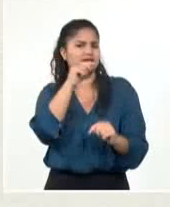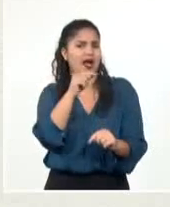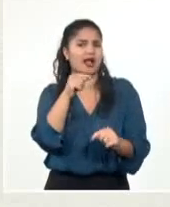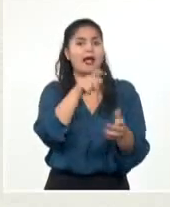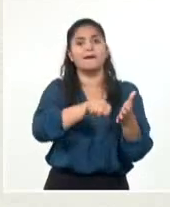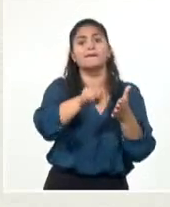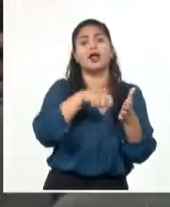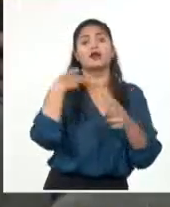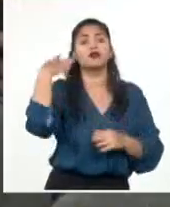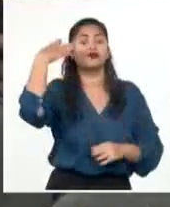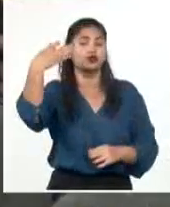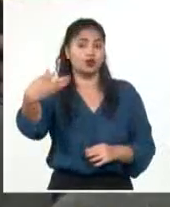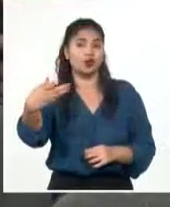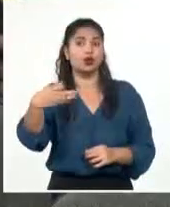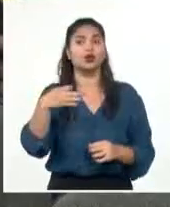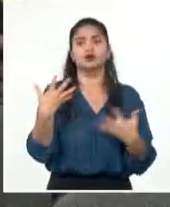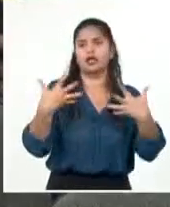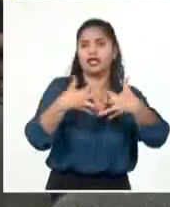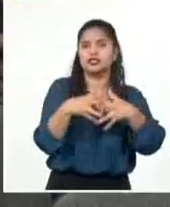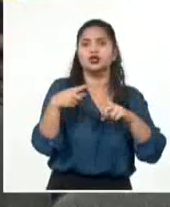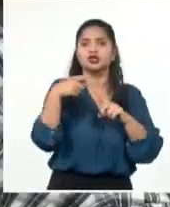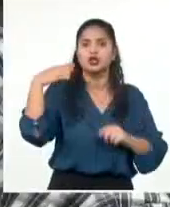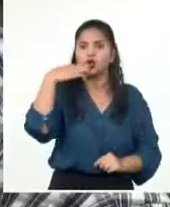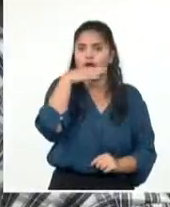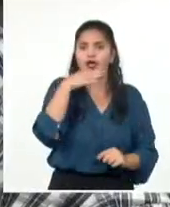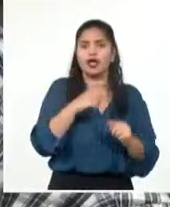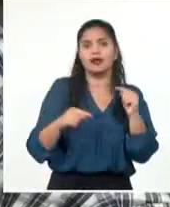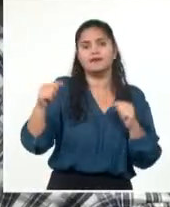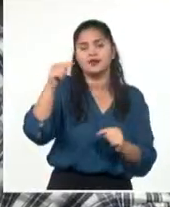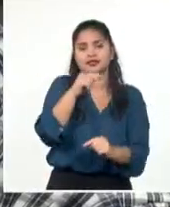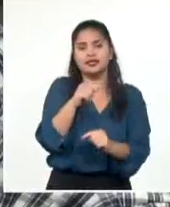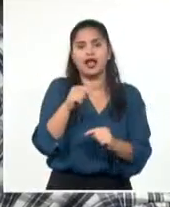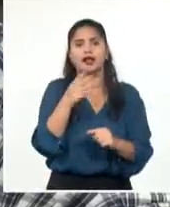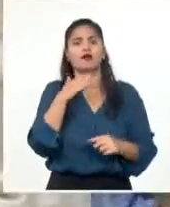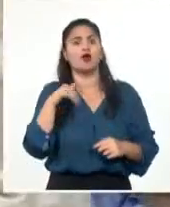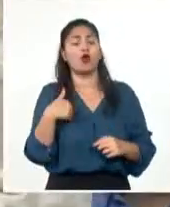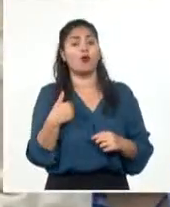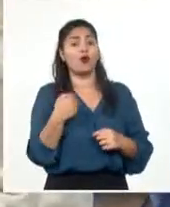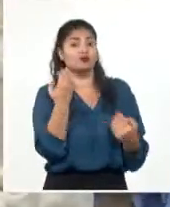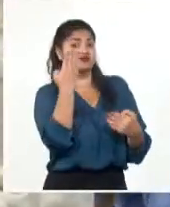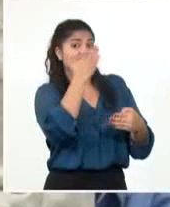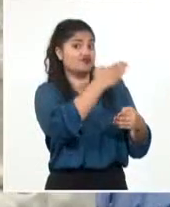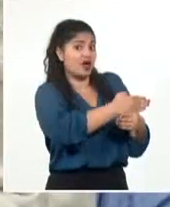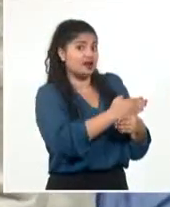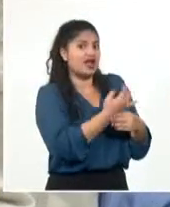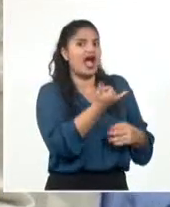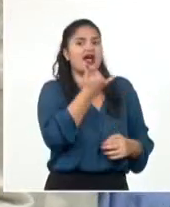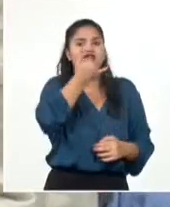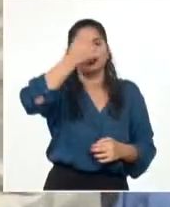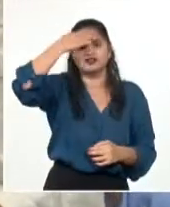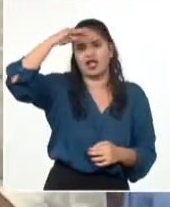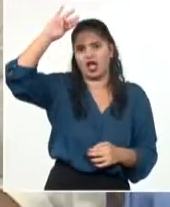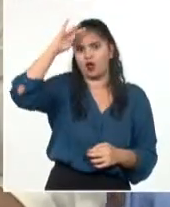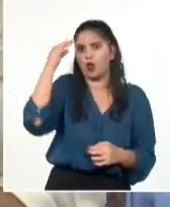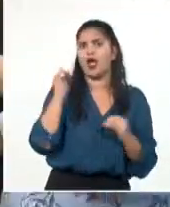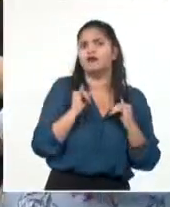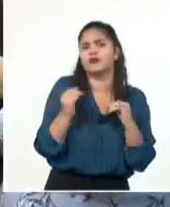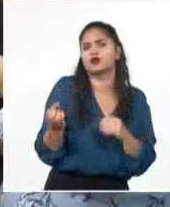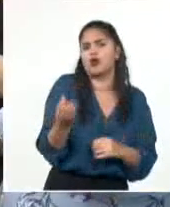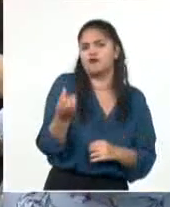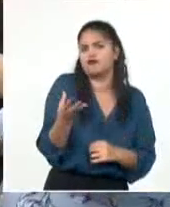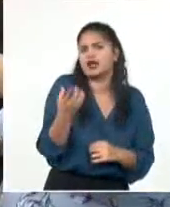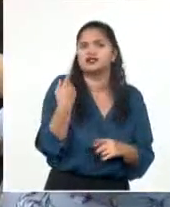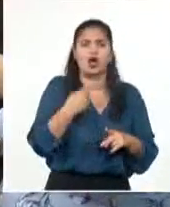desafíos de la comunicación digital, en particular los efectos criminales de la desinformación, el discurso de